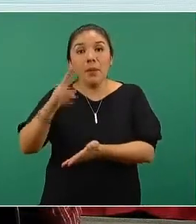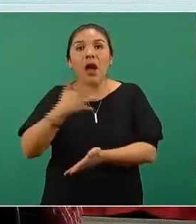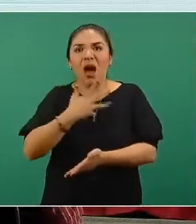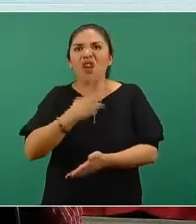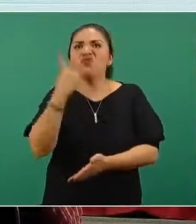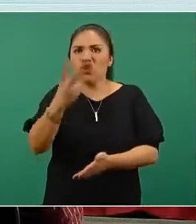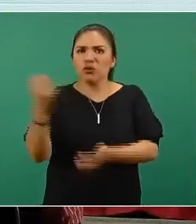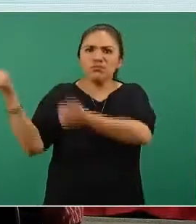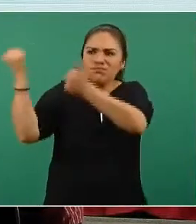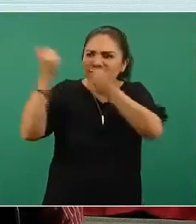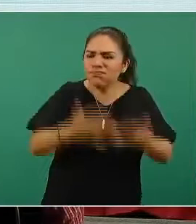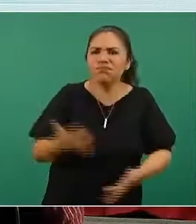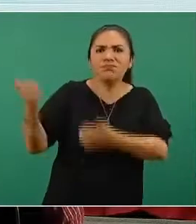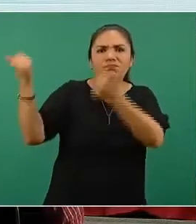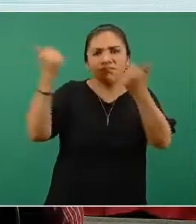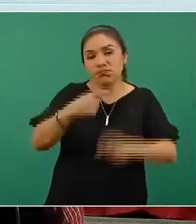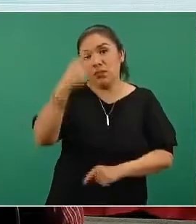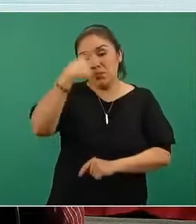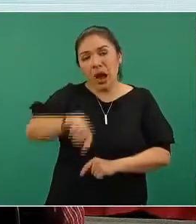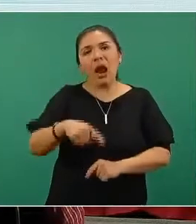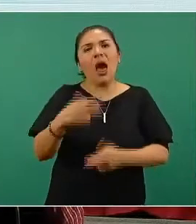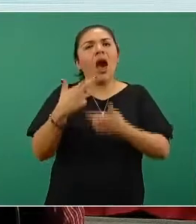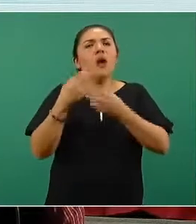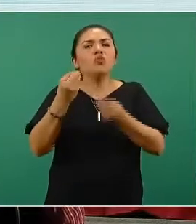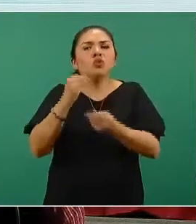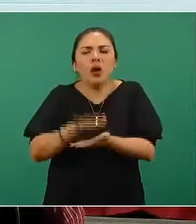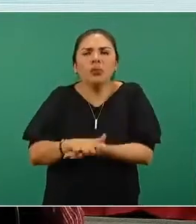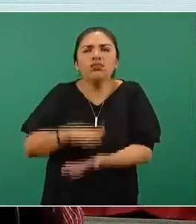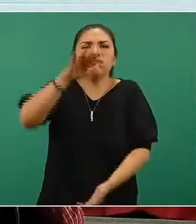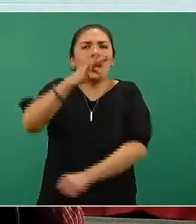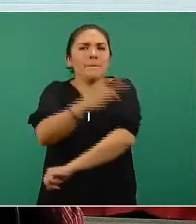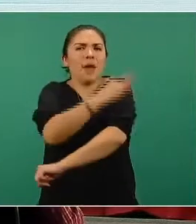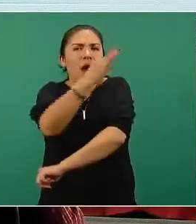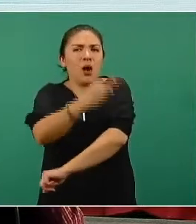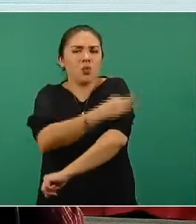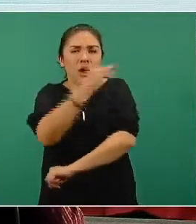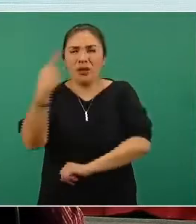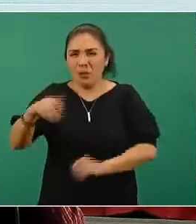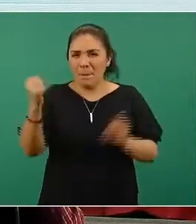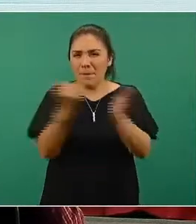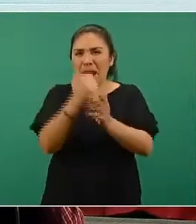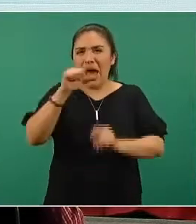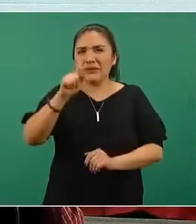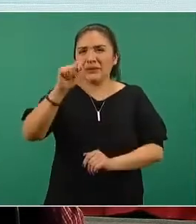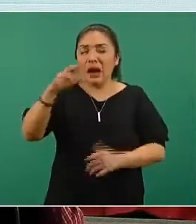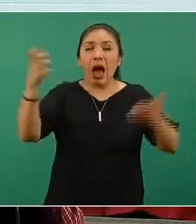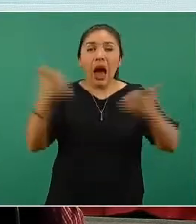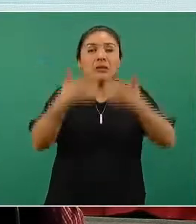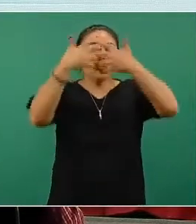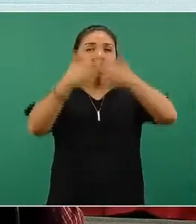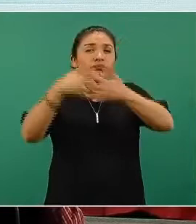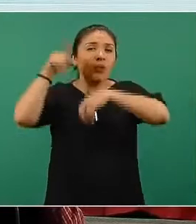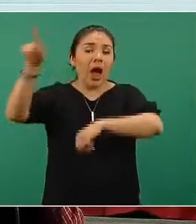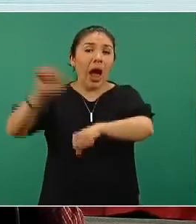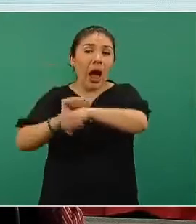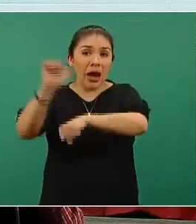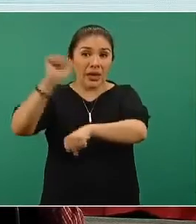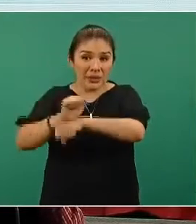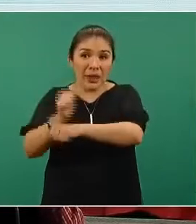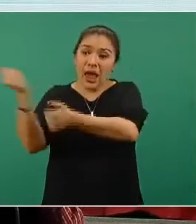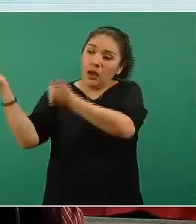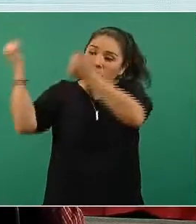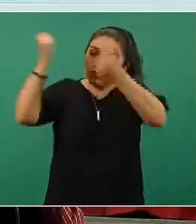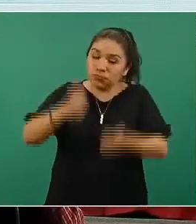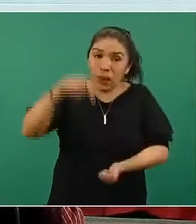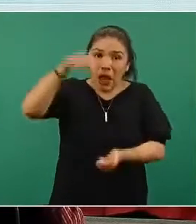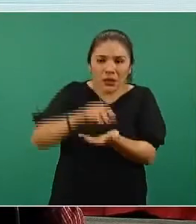lotes importantes del granel de AstraZeneca, que se produce en Argentina y que se está embotellando en